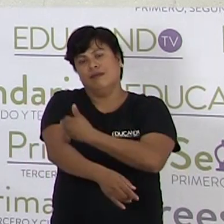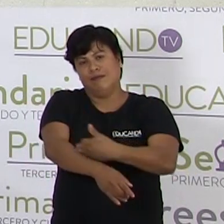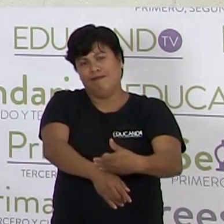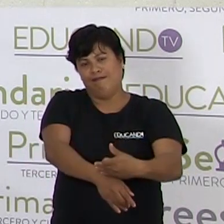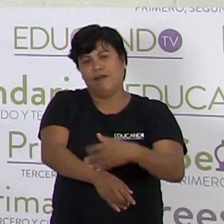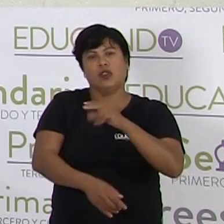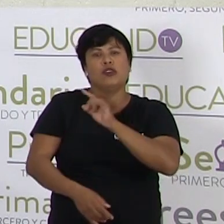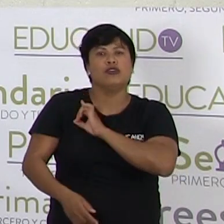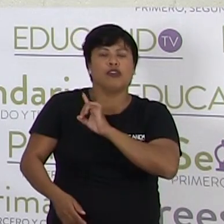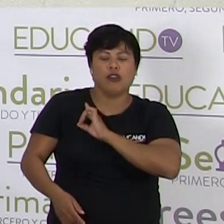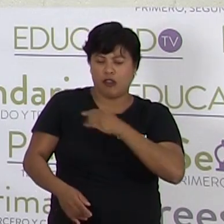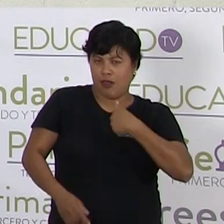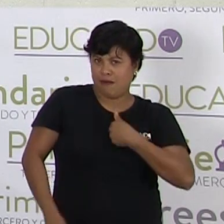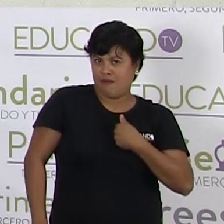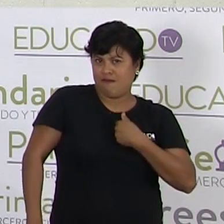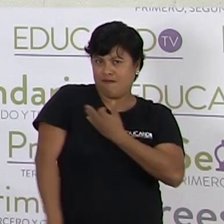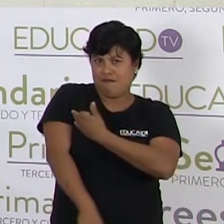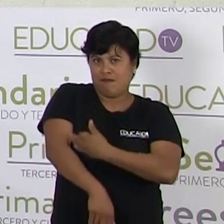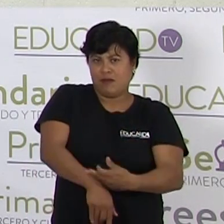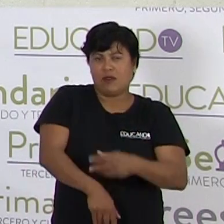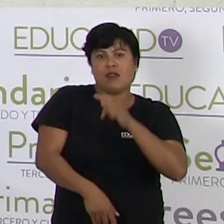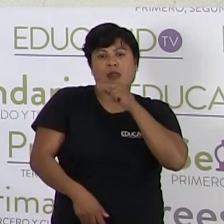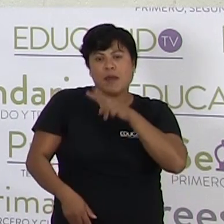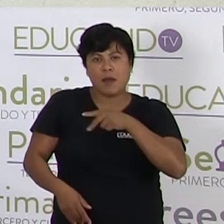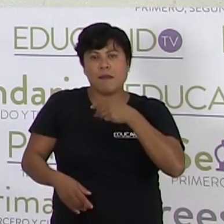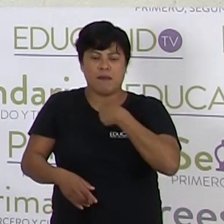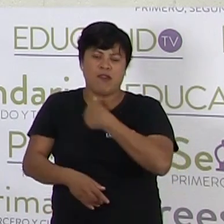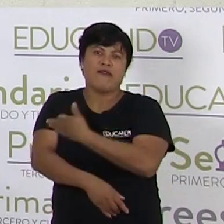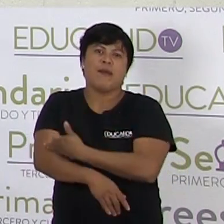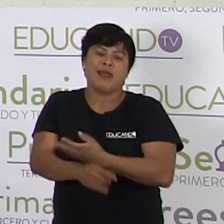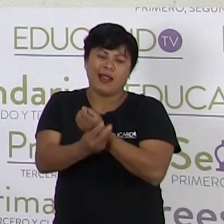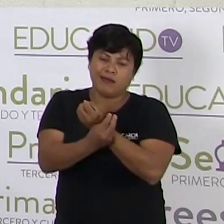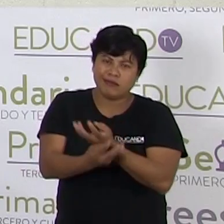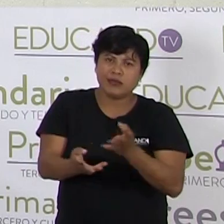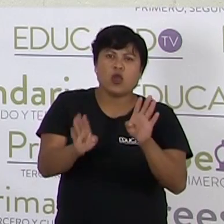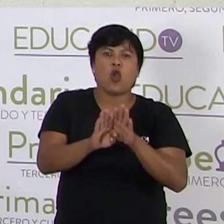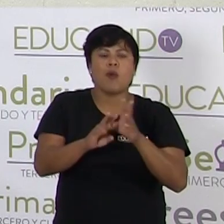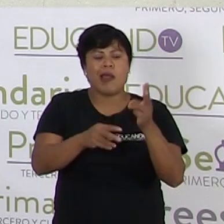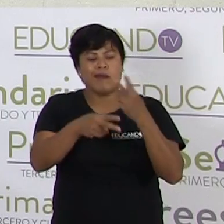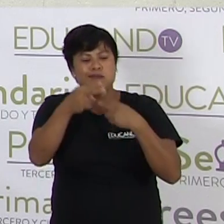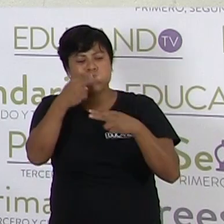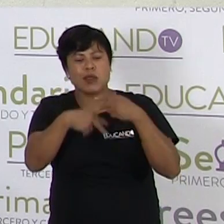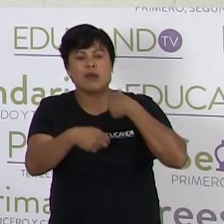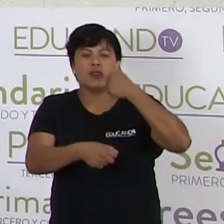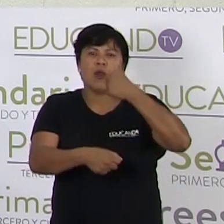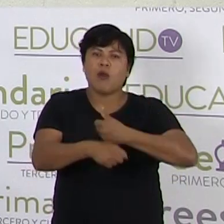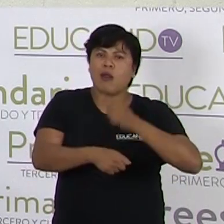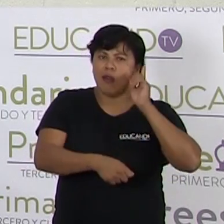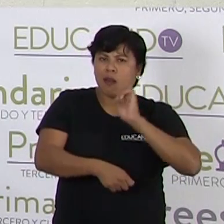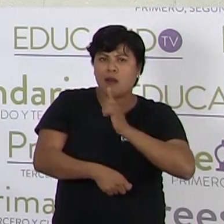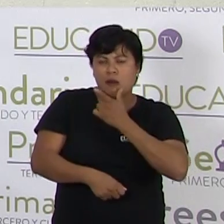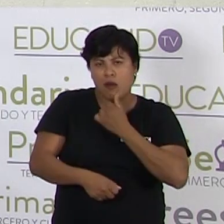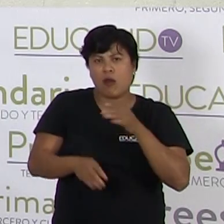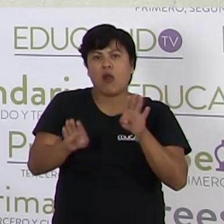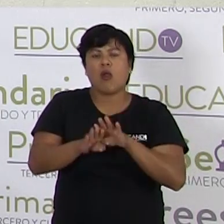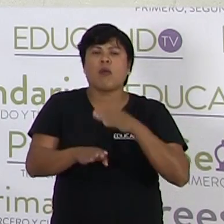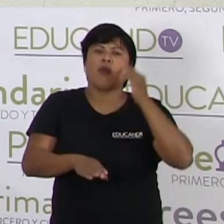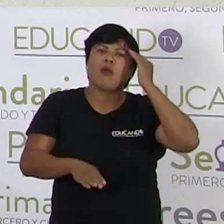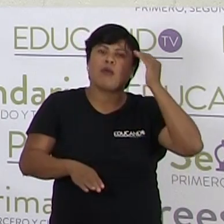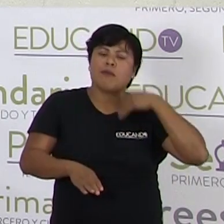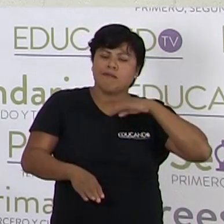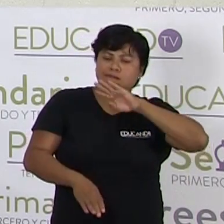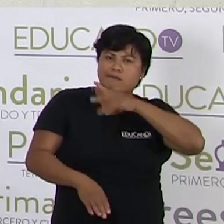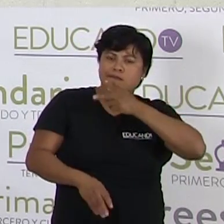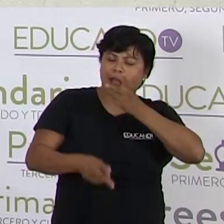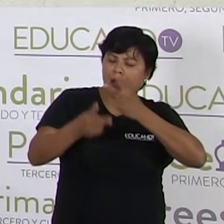No solamente la mía, la de mi familia. Cómo es que se conocieron mis abuelos, cómo se conocieron mis papás, cómo